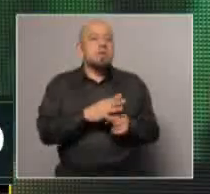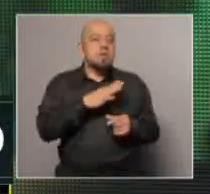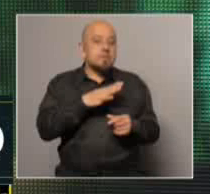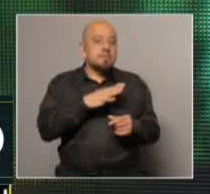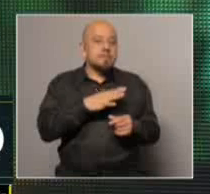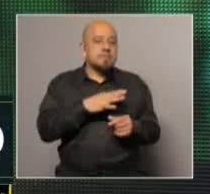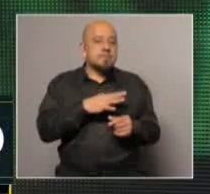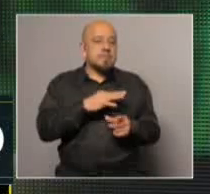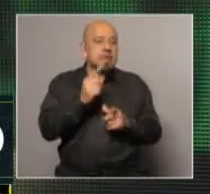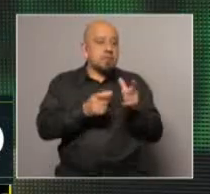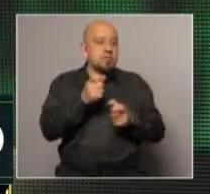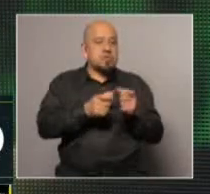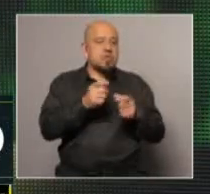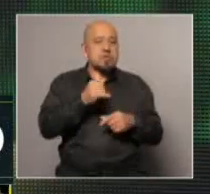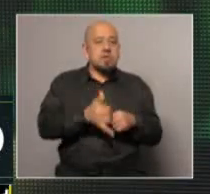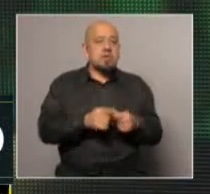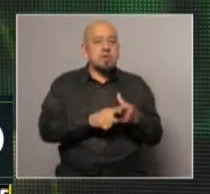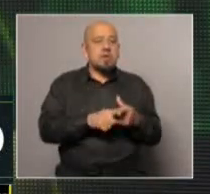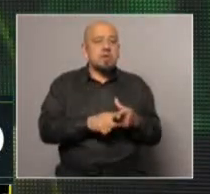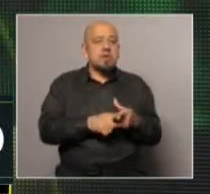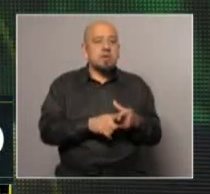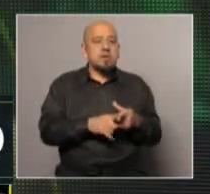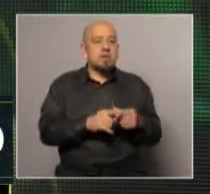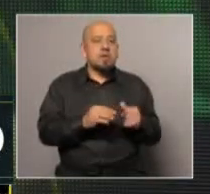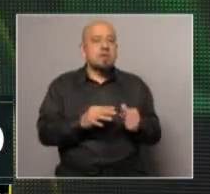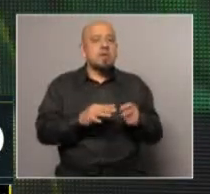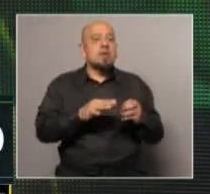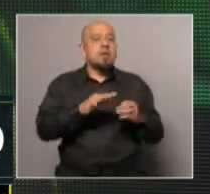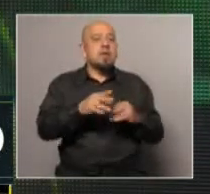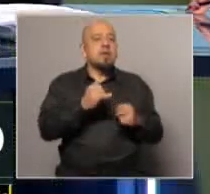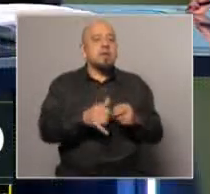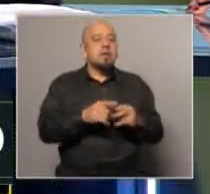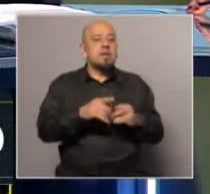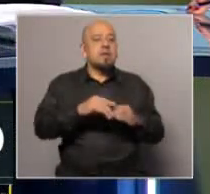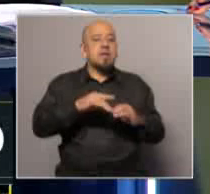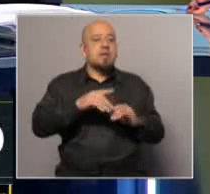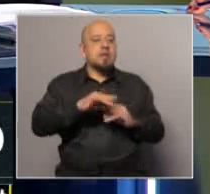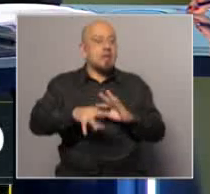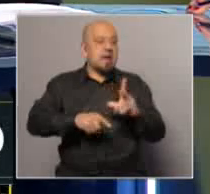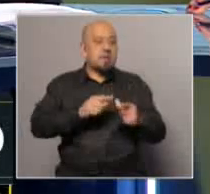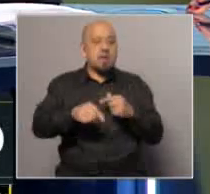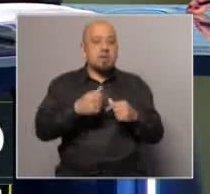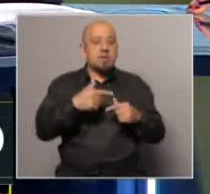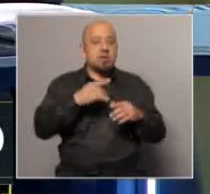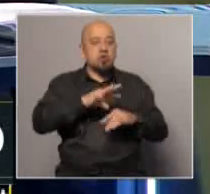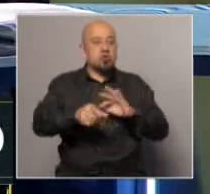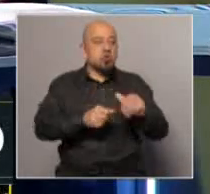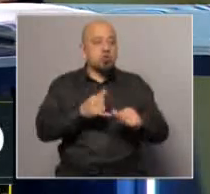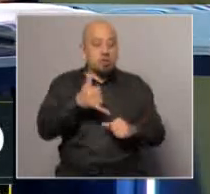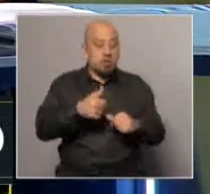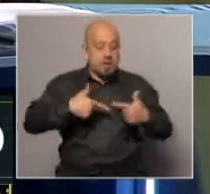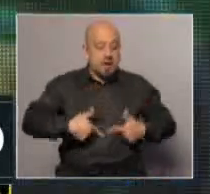que los delincuentes tengan armas... no pone bajo sospecha a todas las personas que tienen armas legales, ¿no? Eso no puede ser así. Entonces me